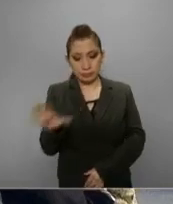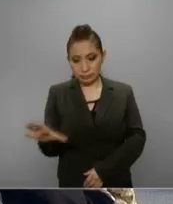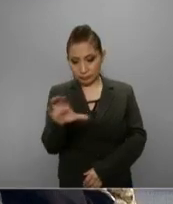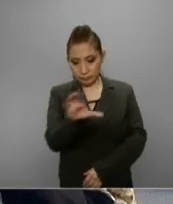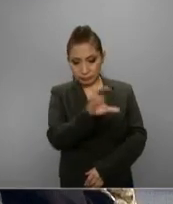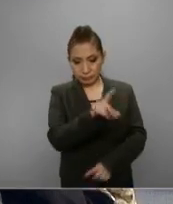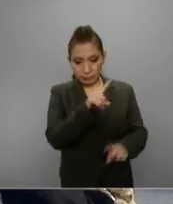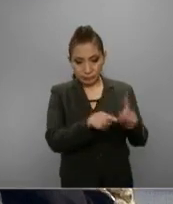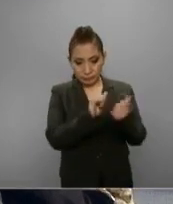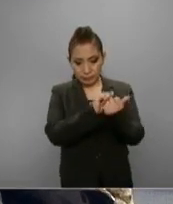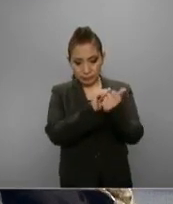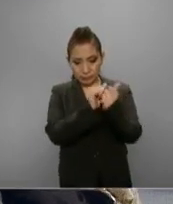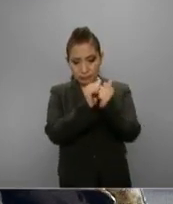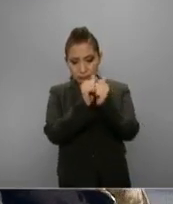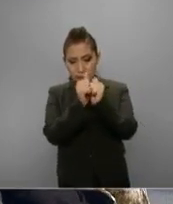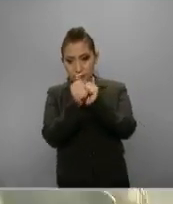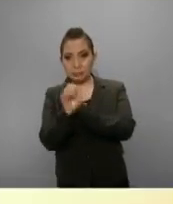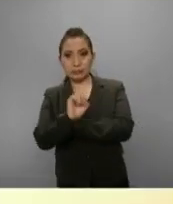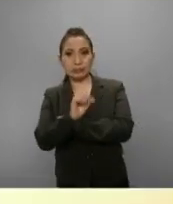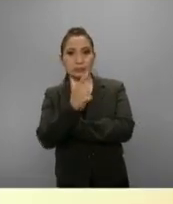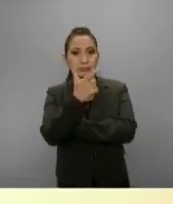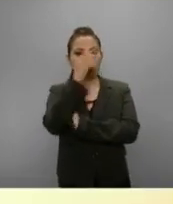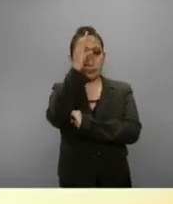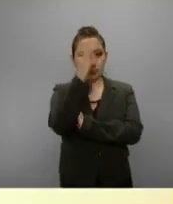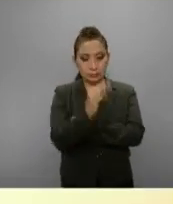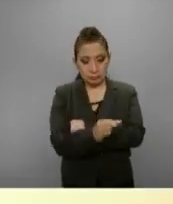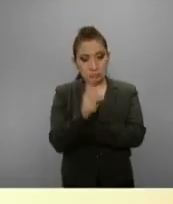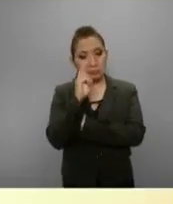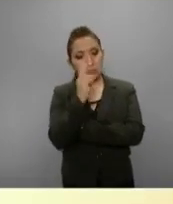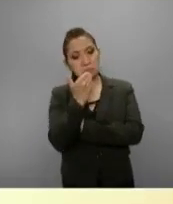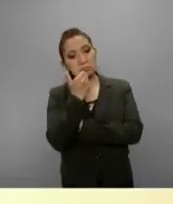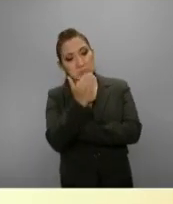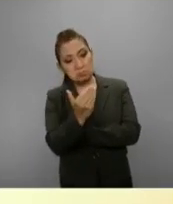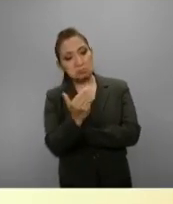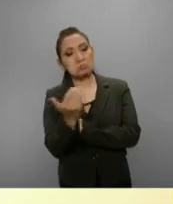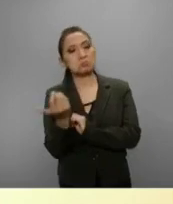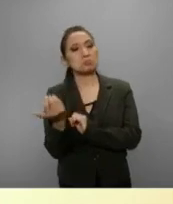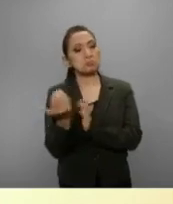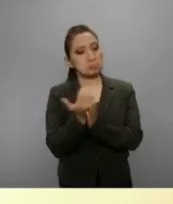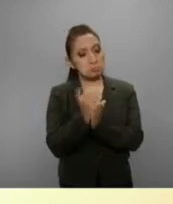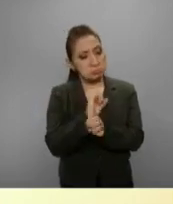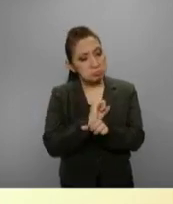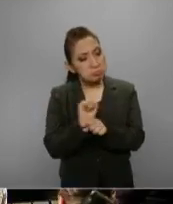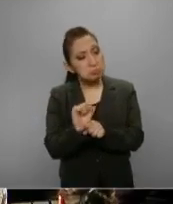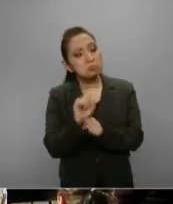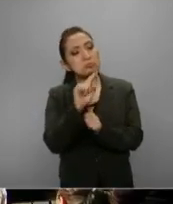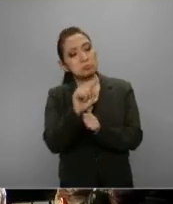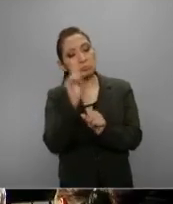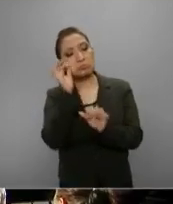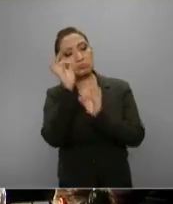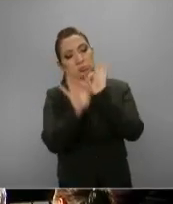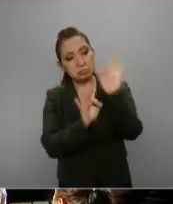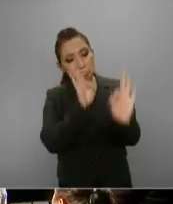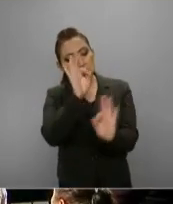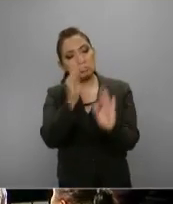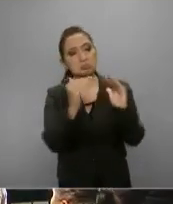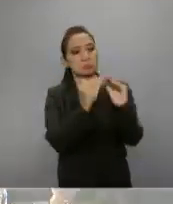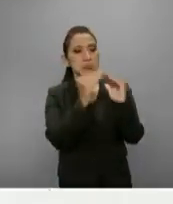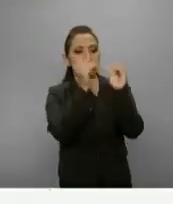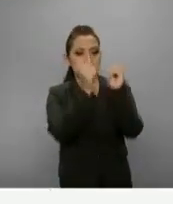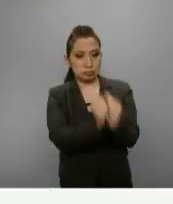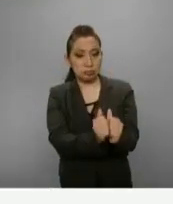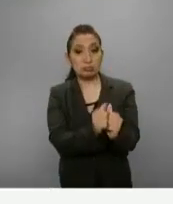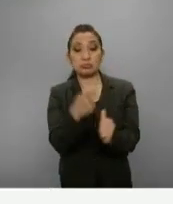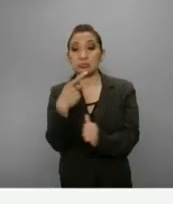en función de la evolución, el 67% ha evolucionado de una manera leve y por lo tanto se ha atendido de manera